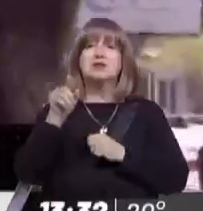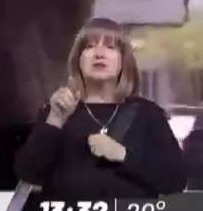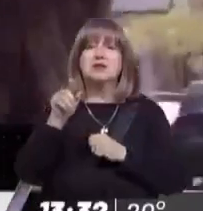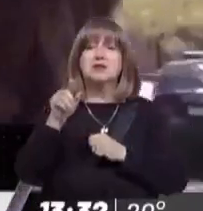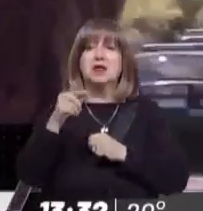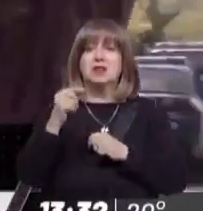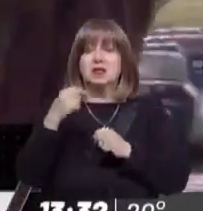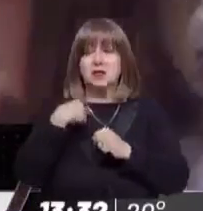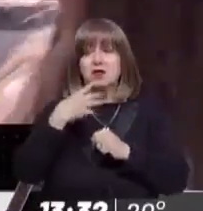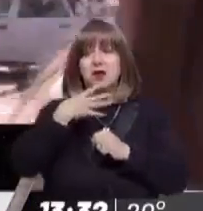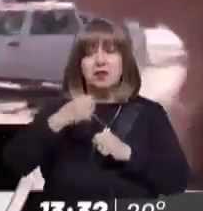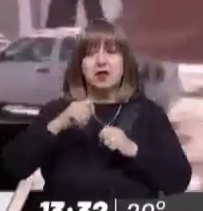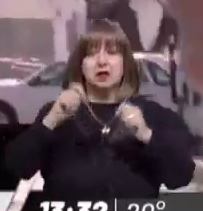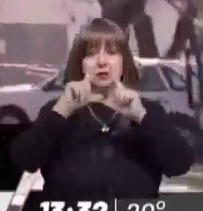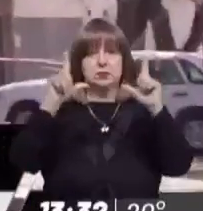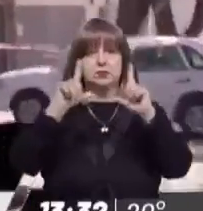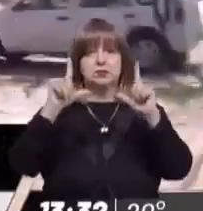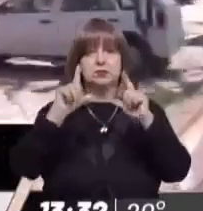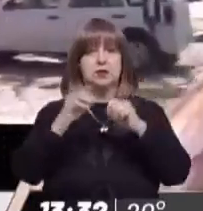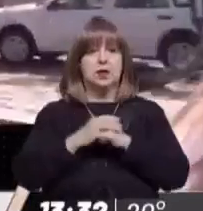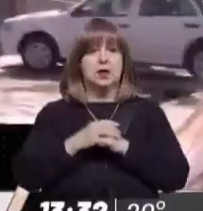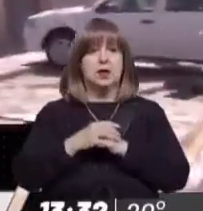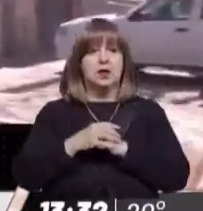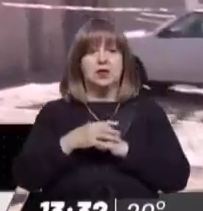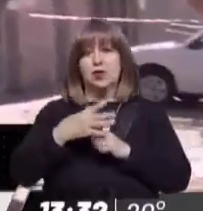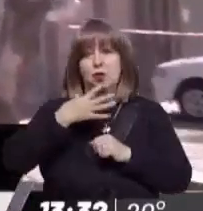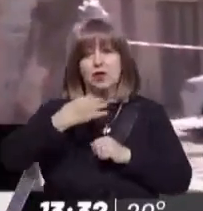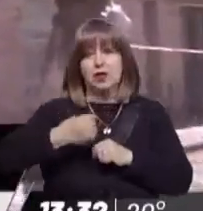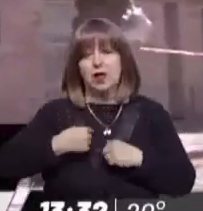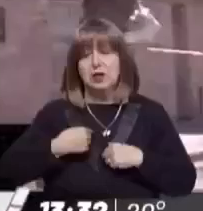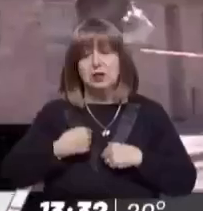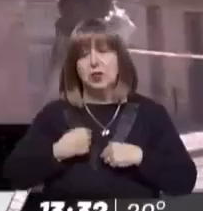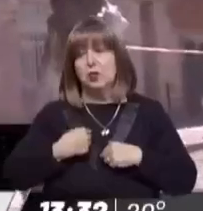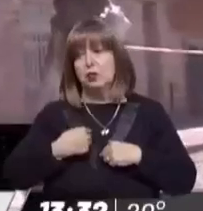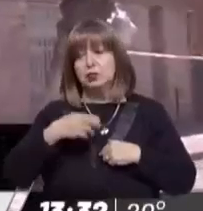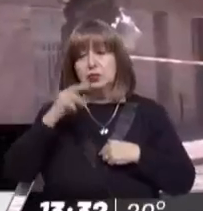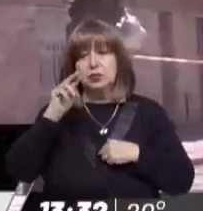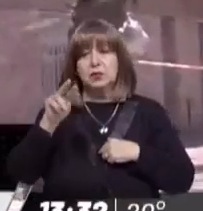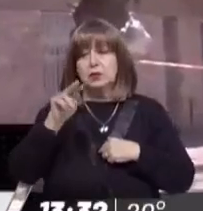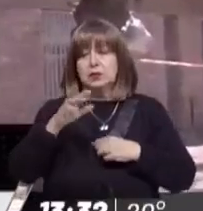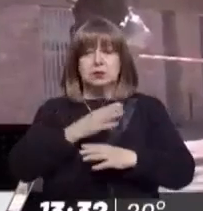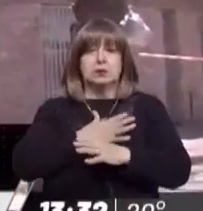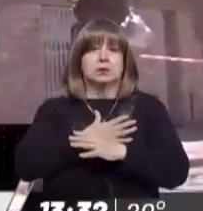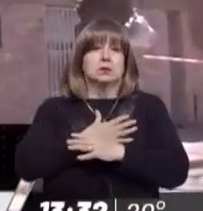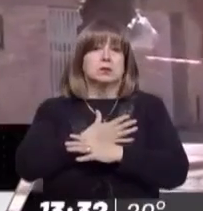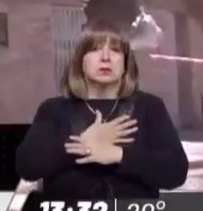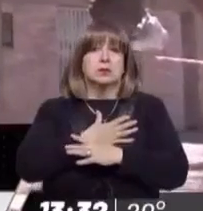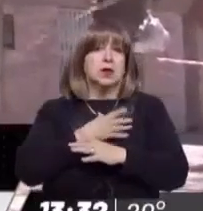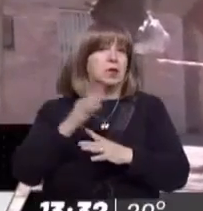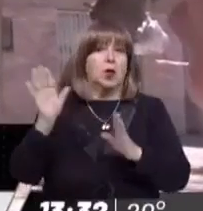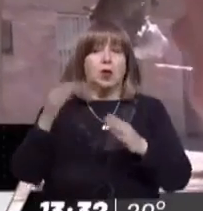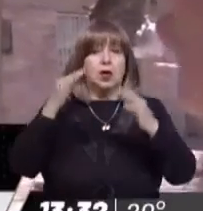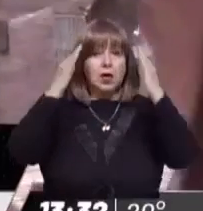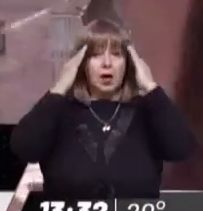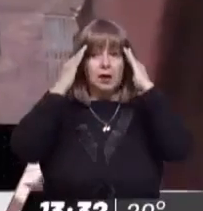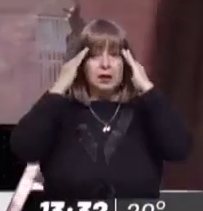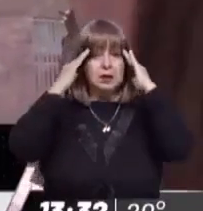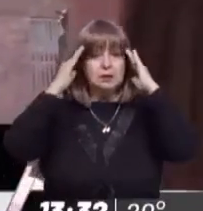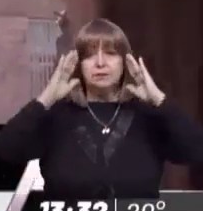no salimos de la conmoción no es increíble todavía no caigo creo que es muy fuerte y no estamos todos